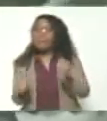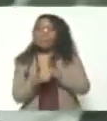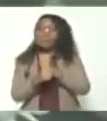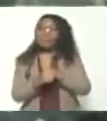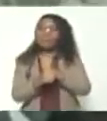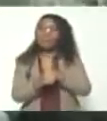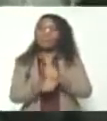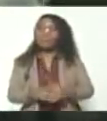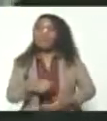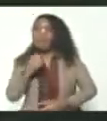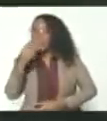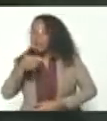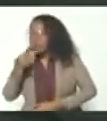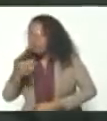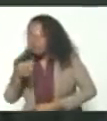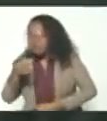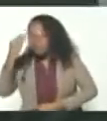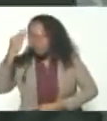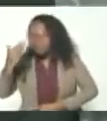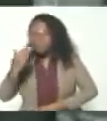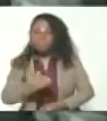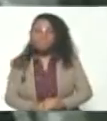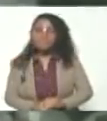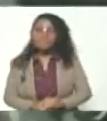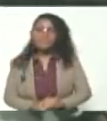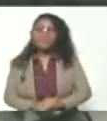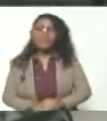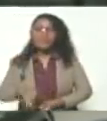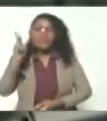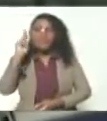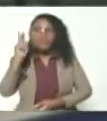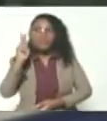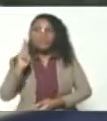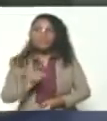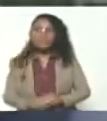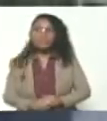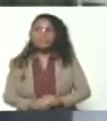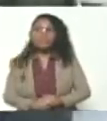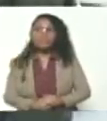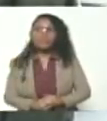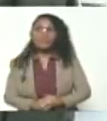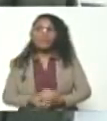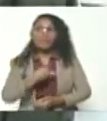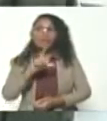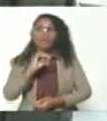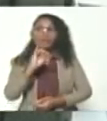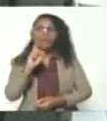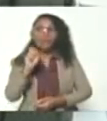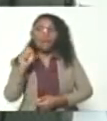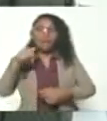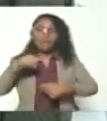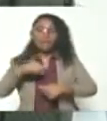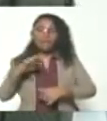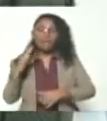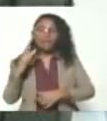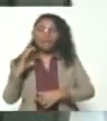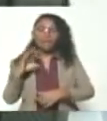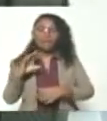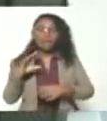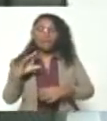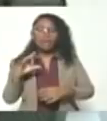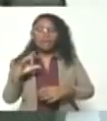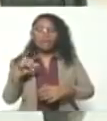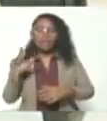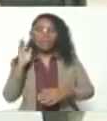Buenas tardes, mi comandante en jefe, profesor Lindo Aponte, a servir. Aponte. Jefe de criminalística del DIC y jefe